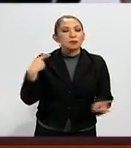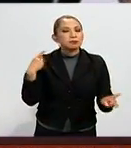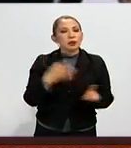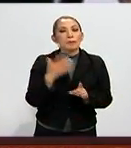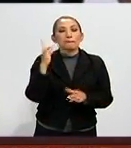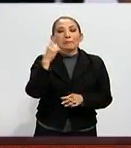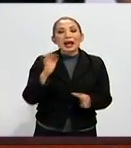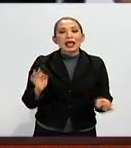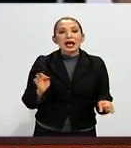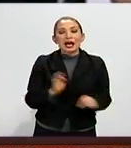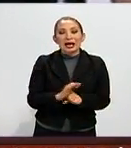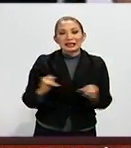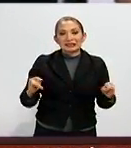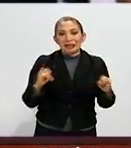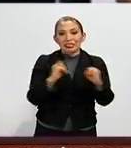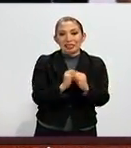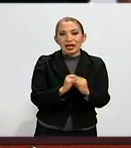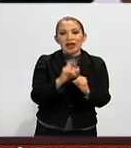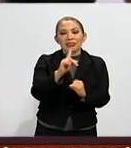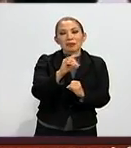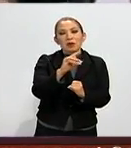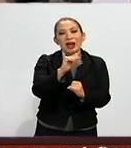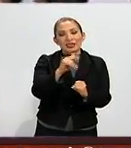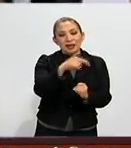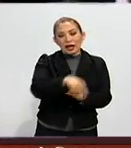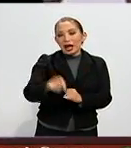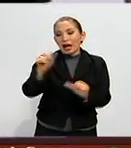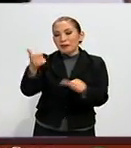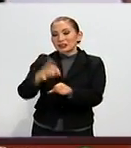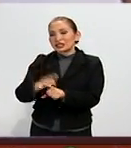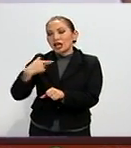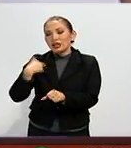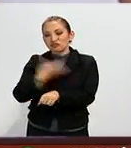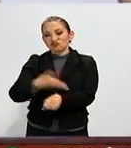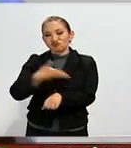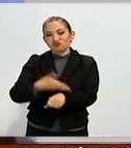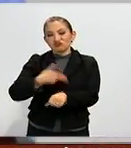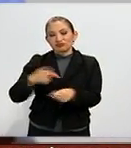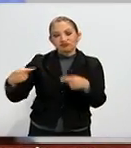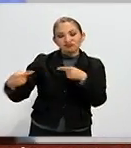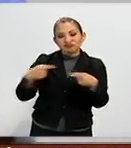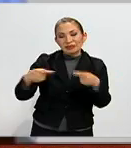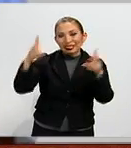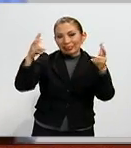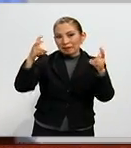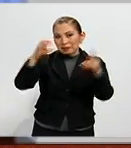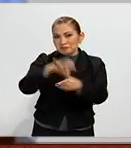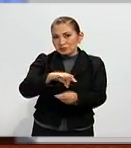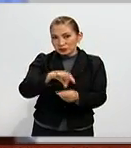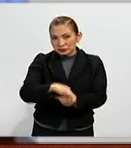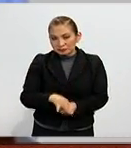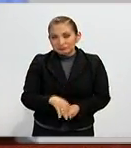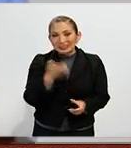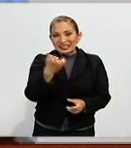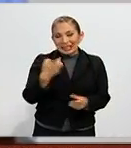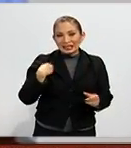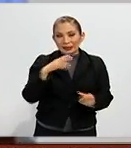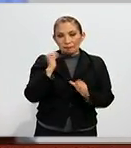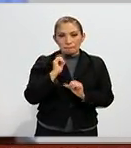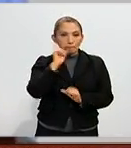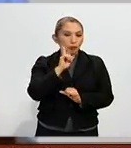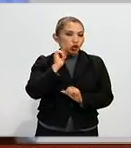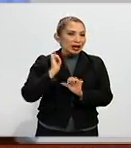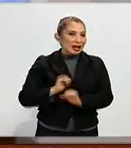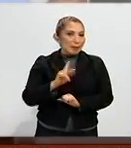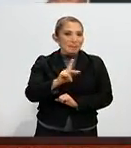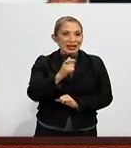de fortalecer las instituciones democráticas, la administración y la resolución de controversias en materia electoral. En el evento, la Procuradora